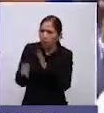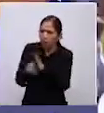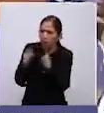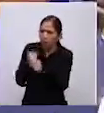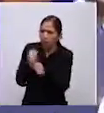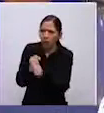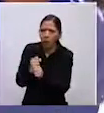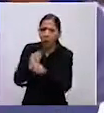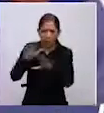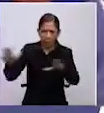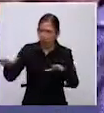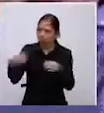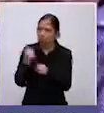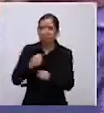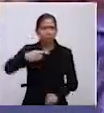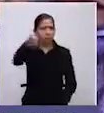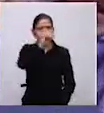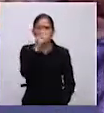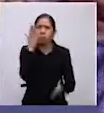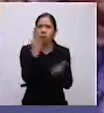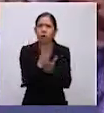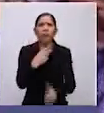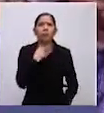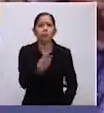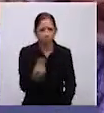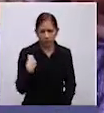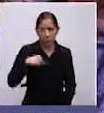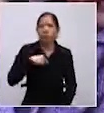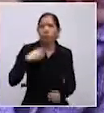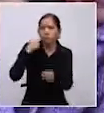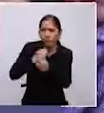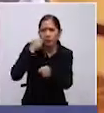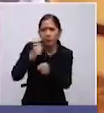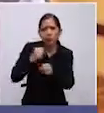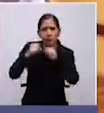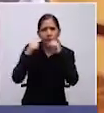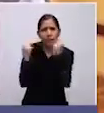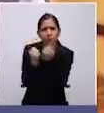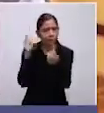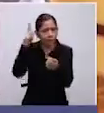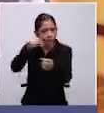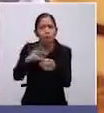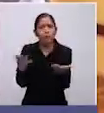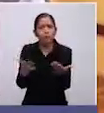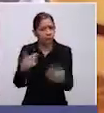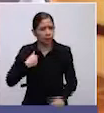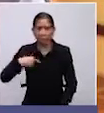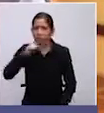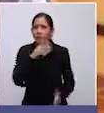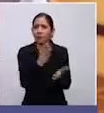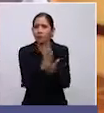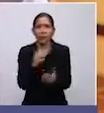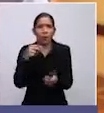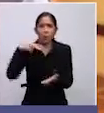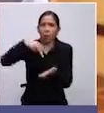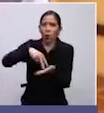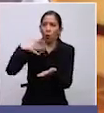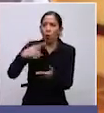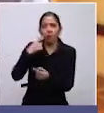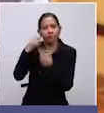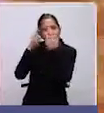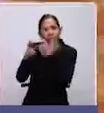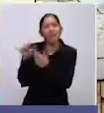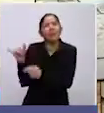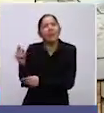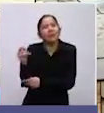código, de poner sus voces, de entender que existe una participación protagónica de sus vidas, a los cuales el mundo adulto se debe.